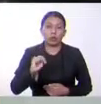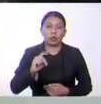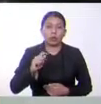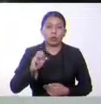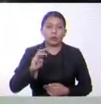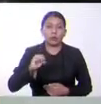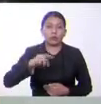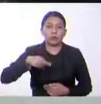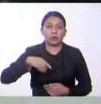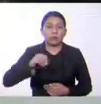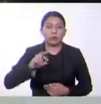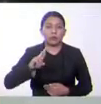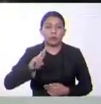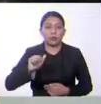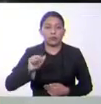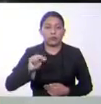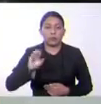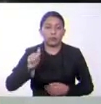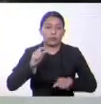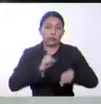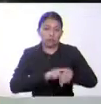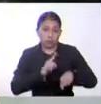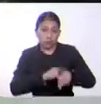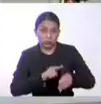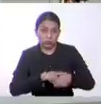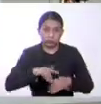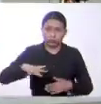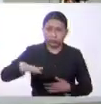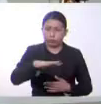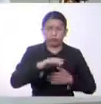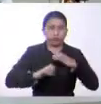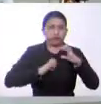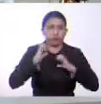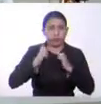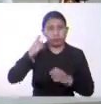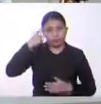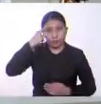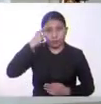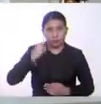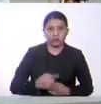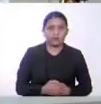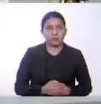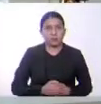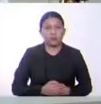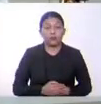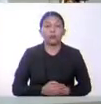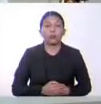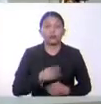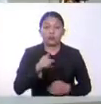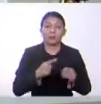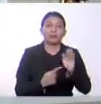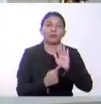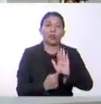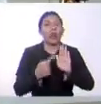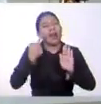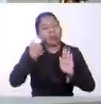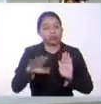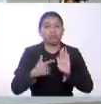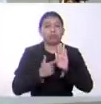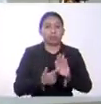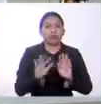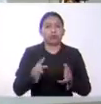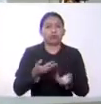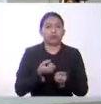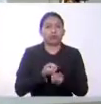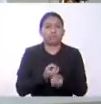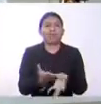tiempo, espacio, emociones y pensamientos. Muy bien, Ceci. Eso es una muestra nada más del origen de